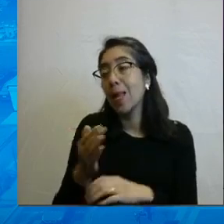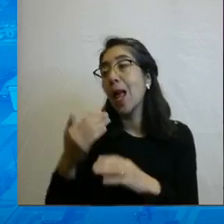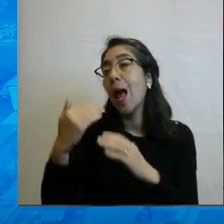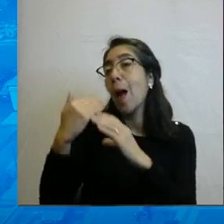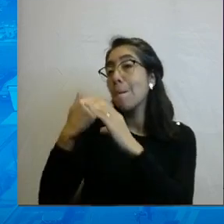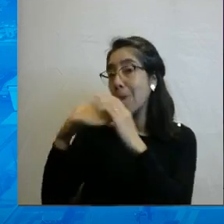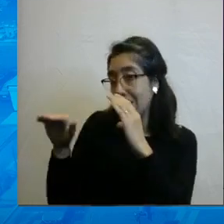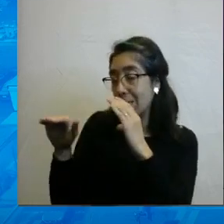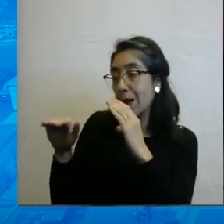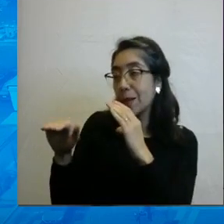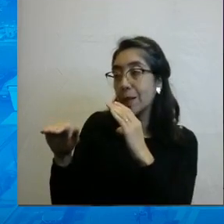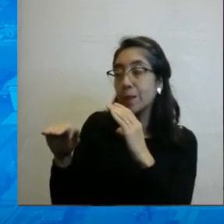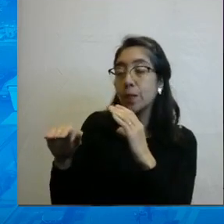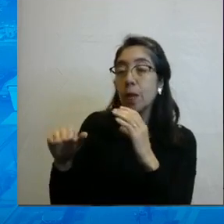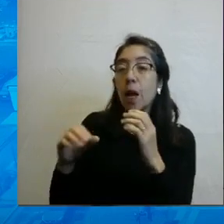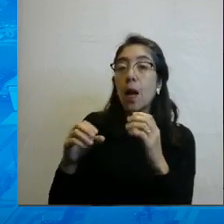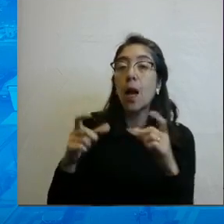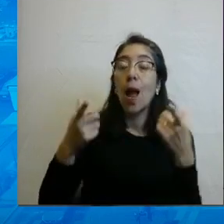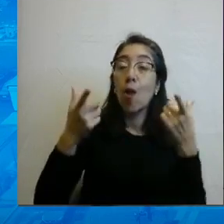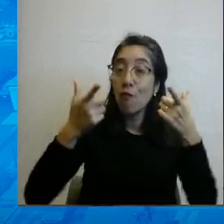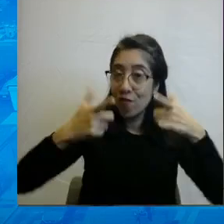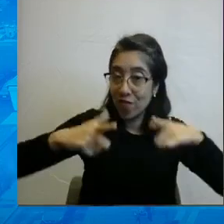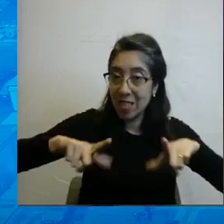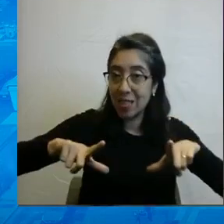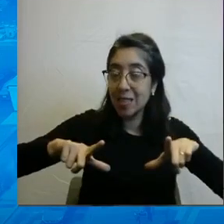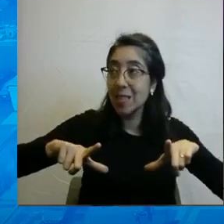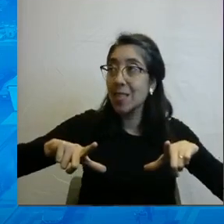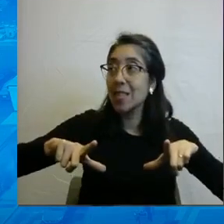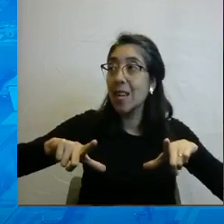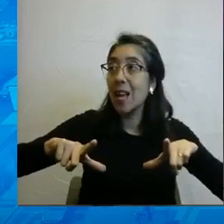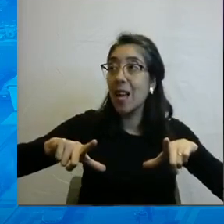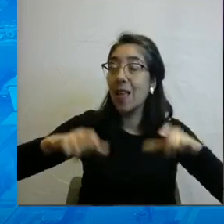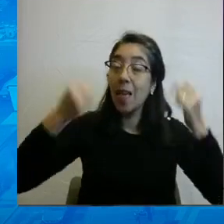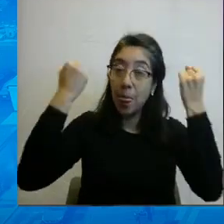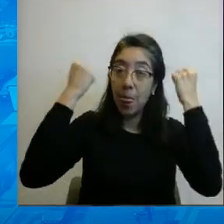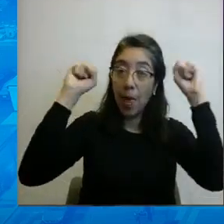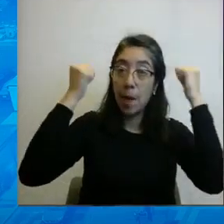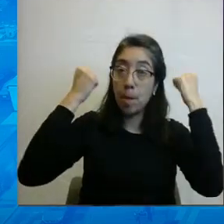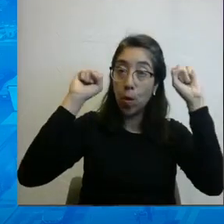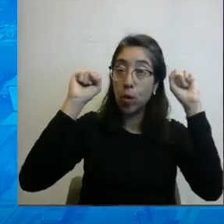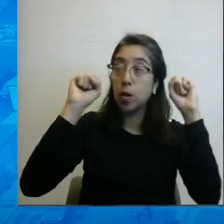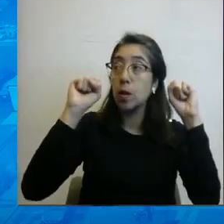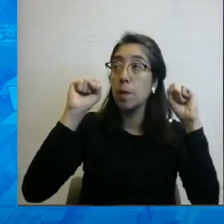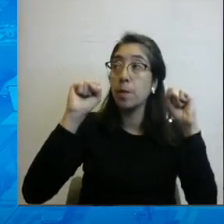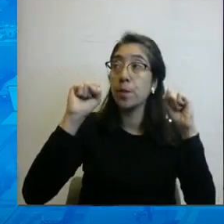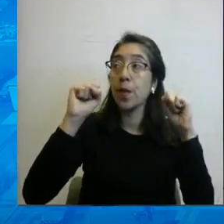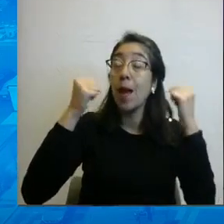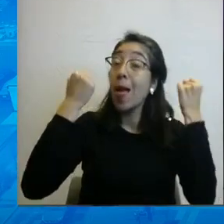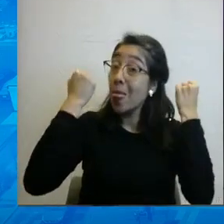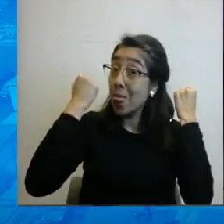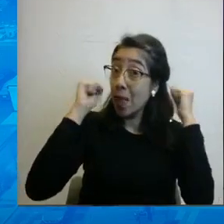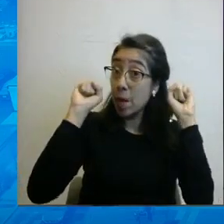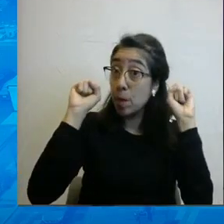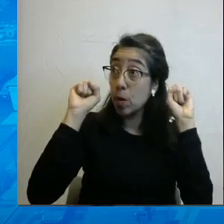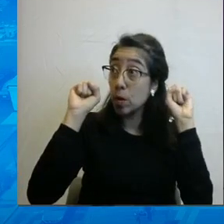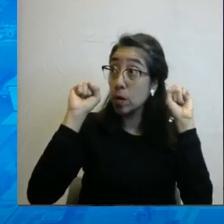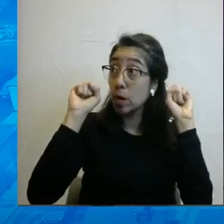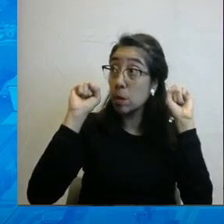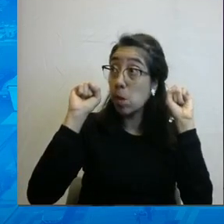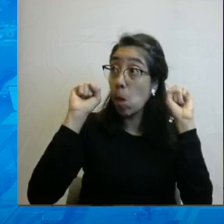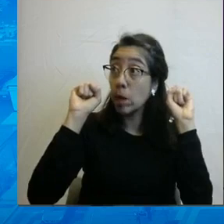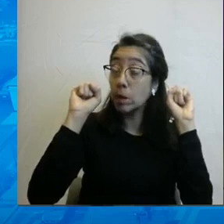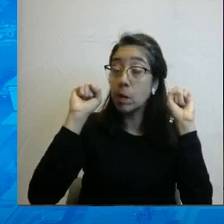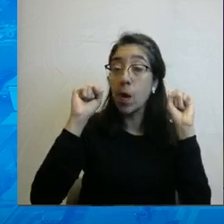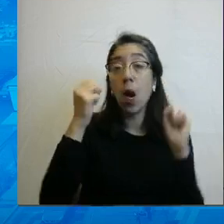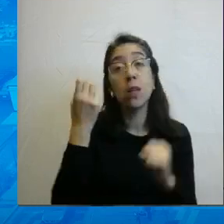Oficina de Deportes, para que nos pueda contribuir. Eso va a ser, disculpe que lo interrumpa, eso ya lo hicieron. Y ya sí. Deportes lo vio y Deportes me ofrece solamente el